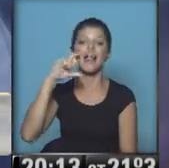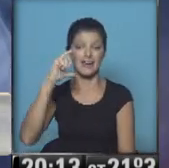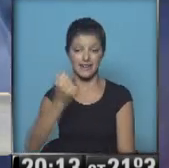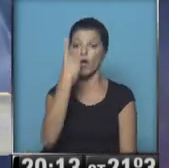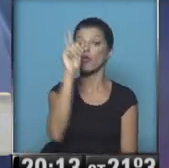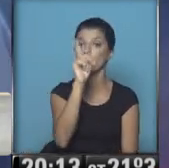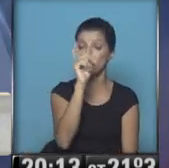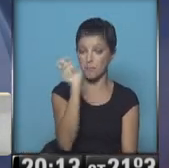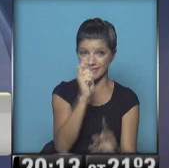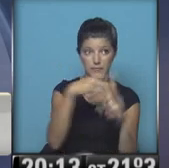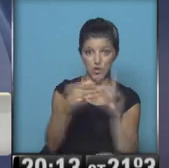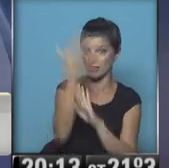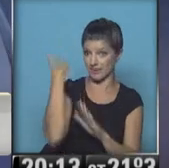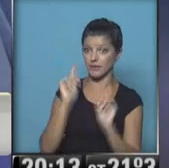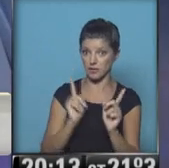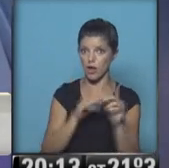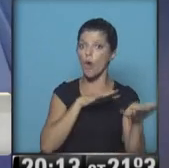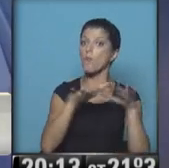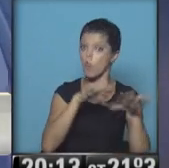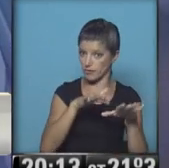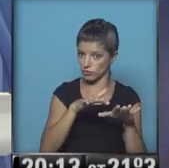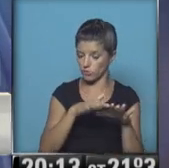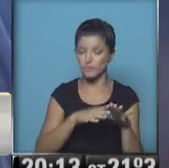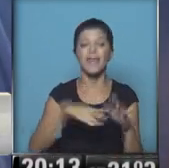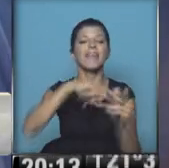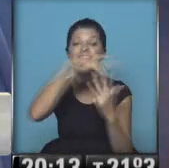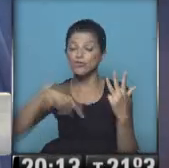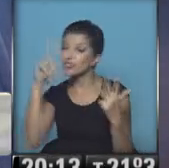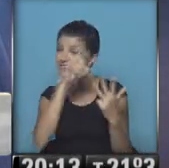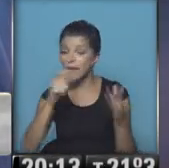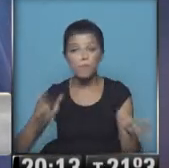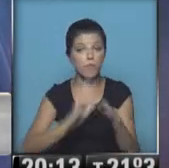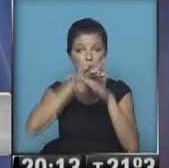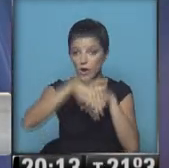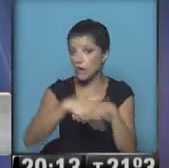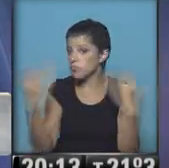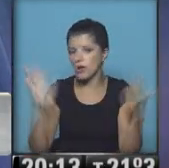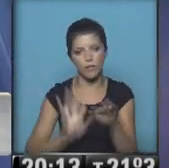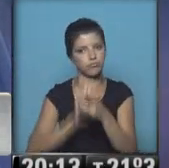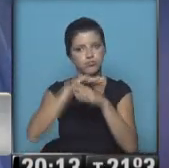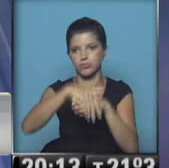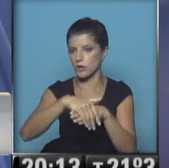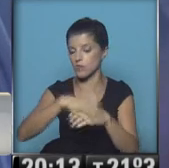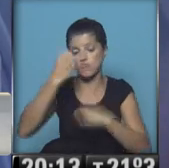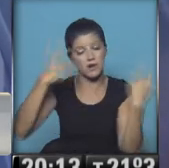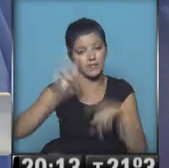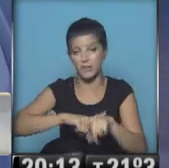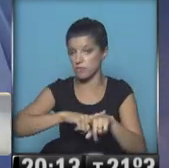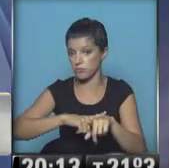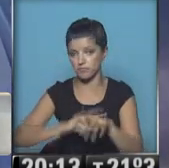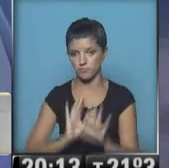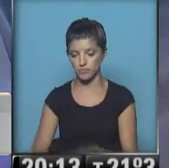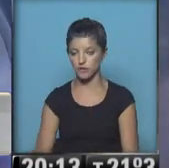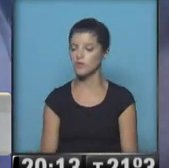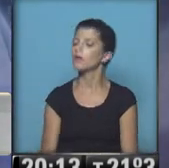un mes y medio. Cualquiera de esos volcanes, de esos 100 volcanes que se sabe que son activos, puede entrar en erupción casi en cualquier momento. Déjame preguntarte, ¿de